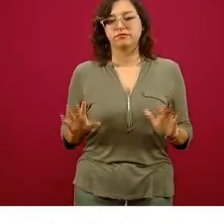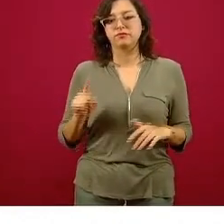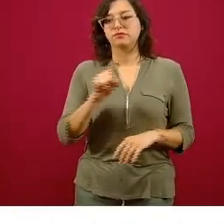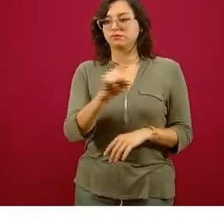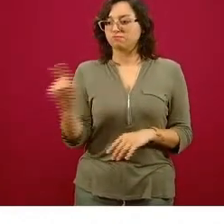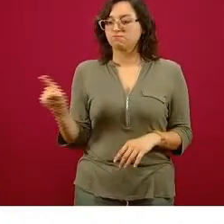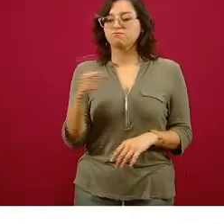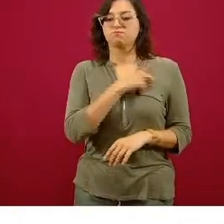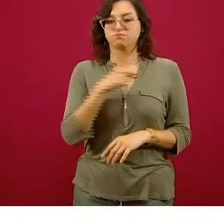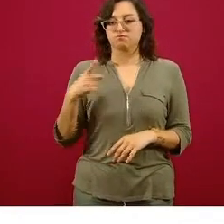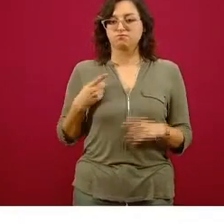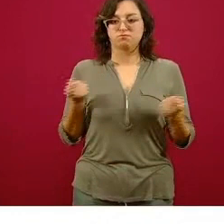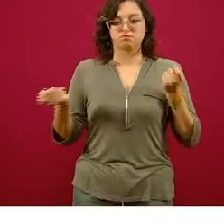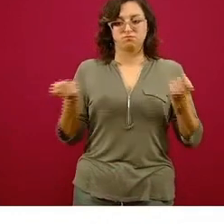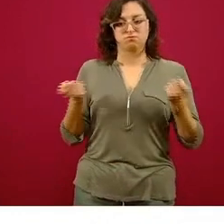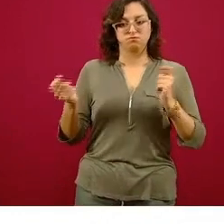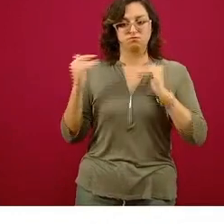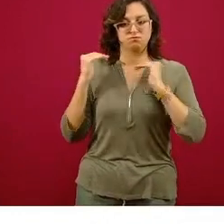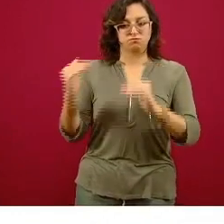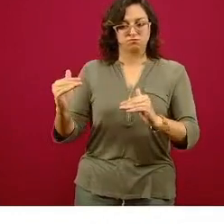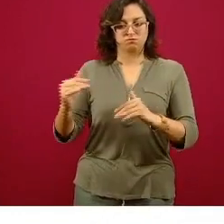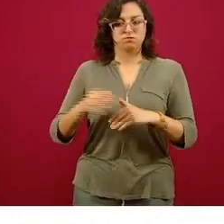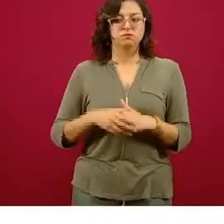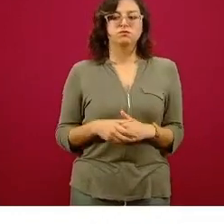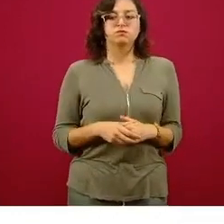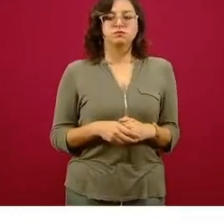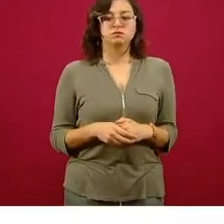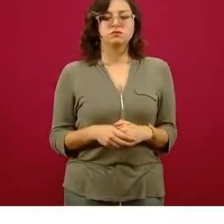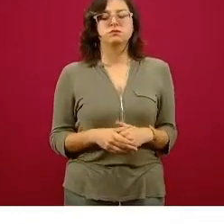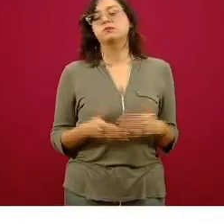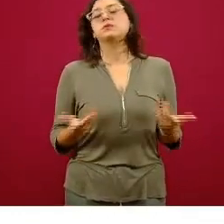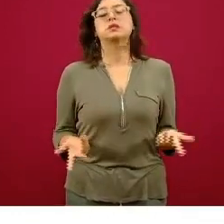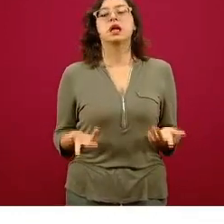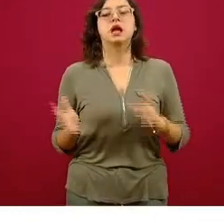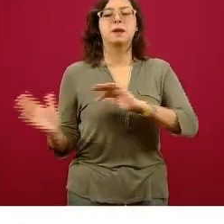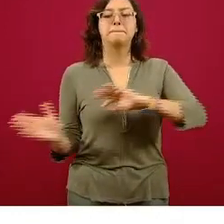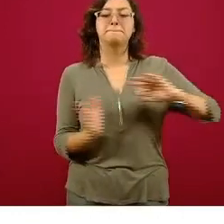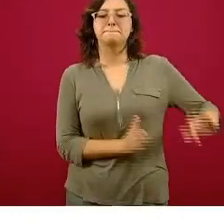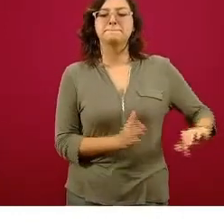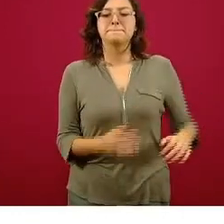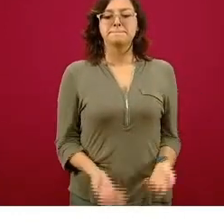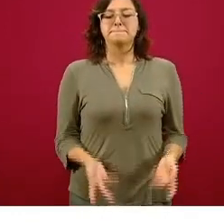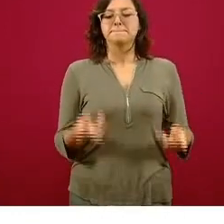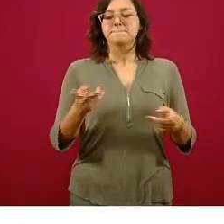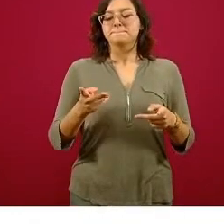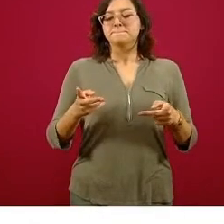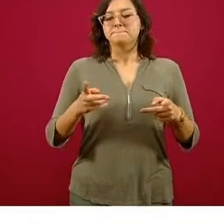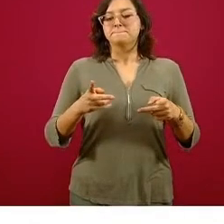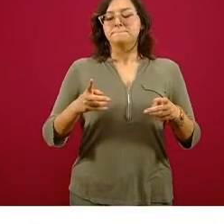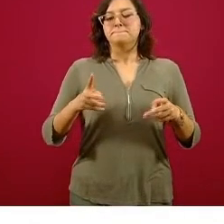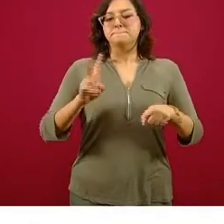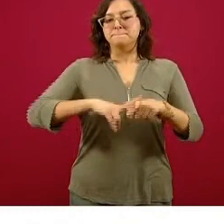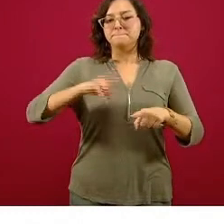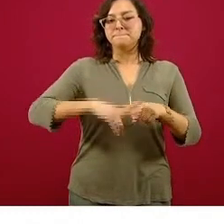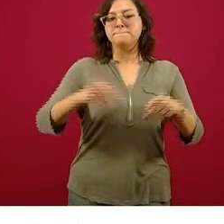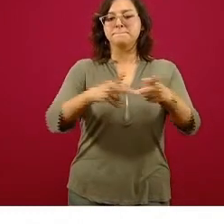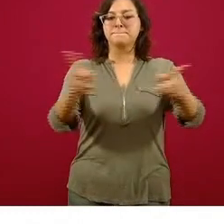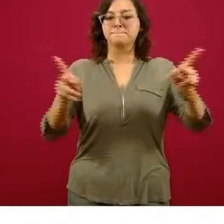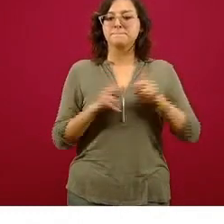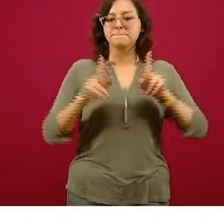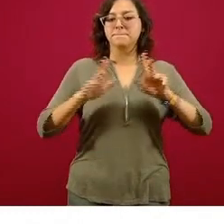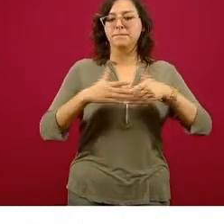necesitan controlar. En el caso de los parques, plazas públicos, en semáforo en